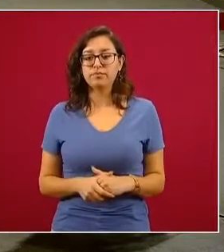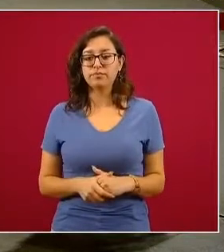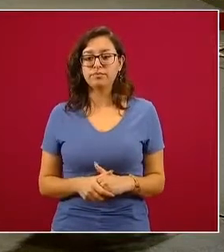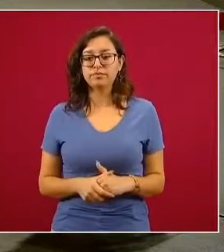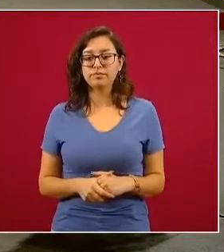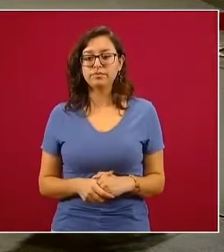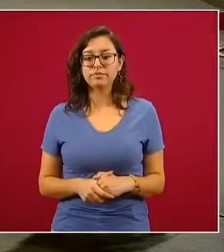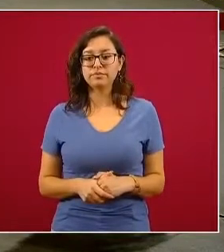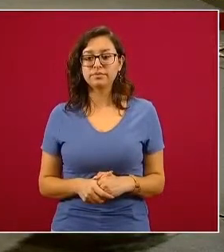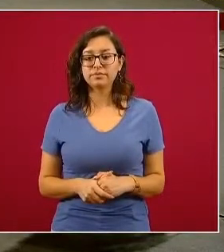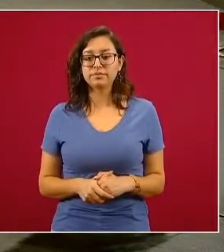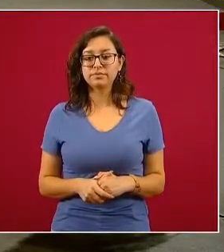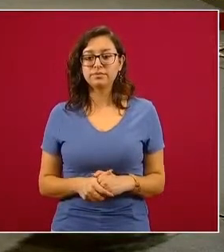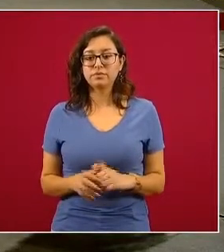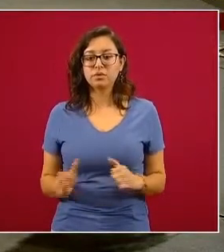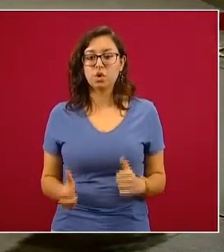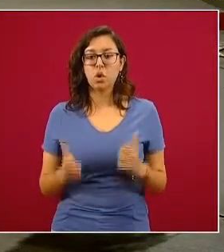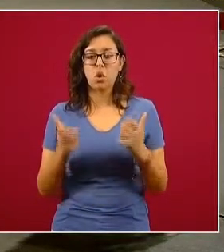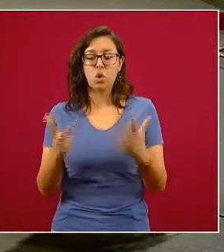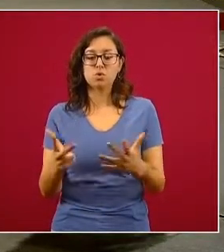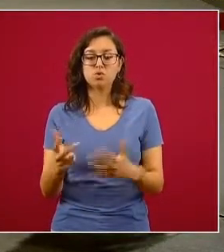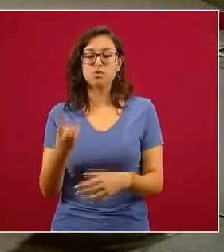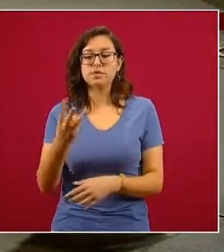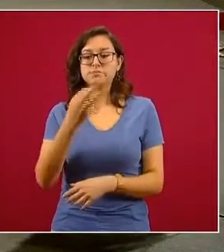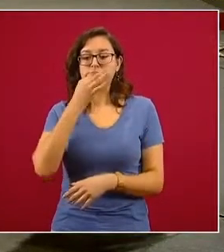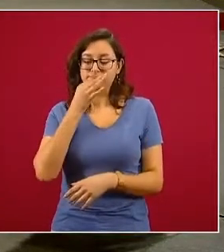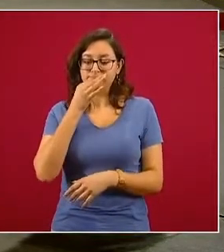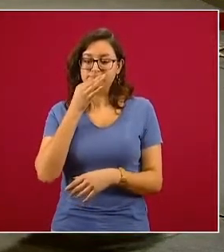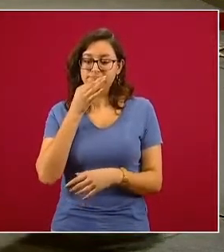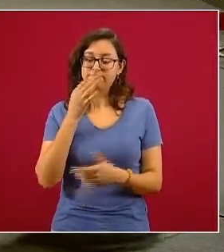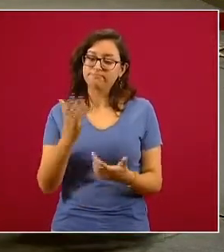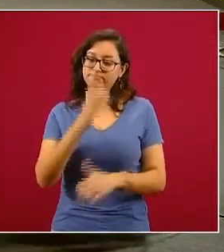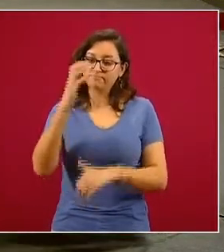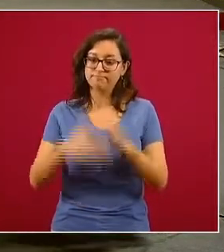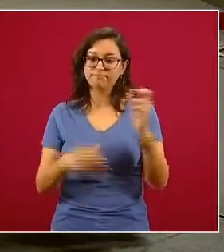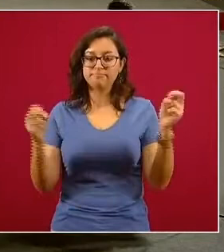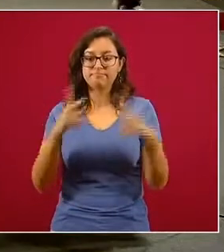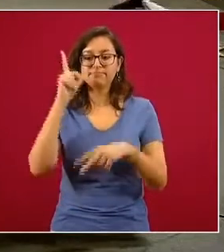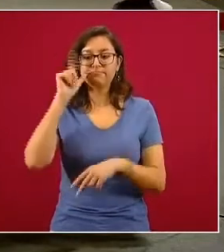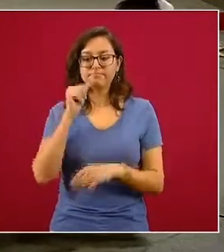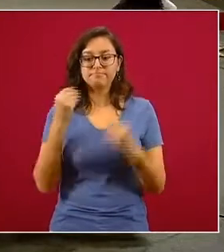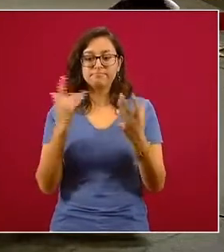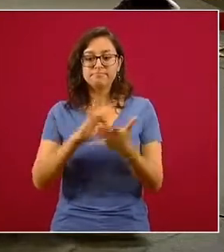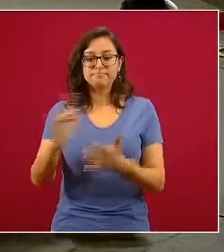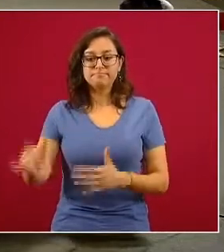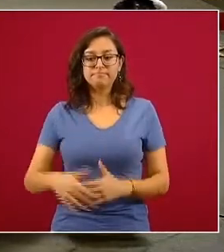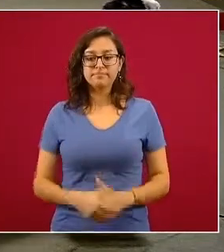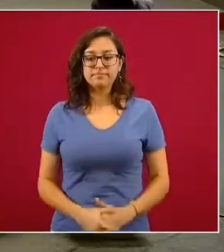20:03 y aquí termina la conferencia. Nos vemos mañana. Muchas gracias.